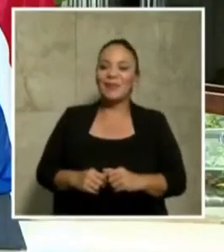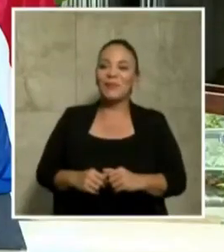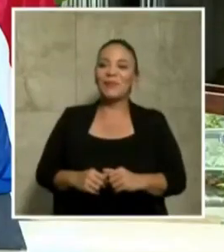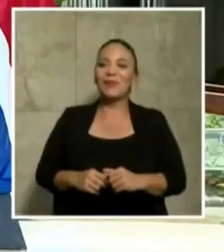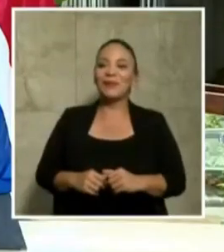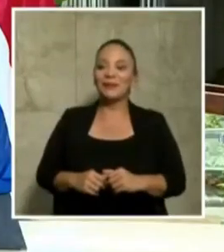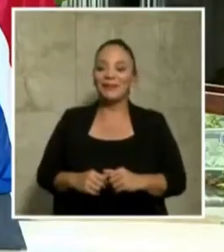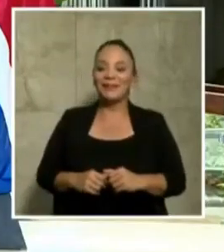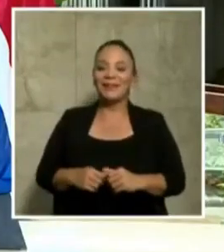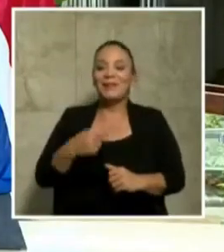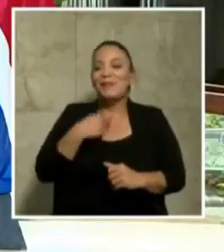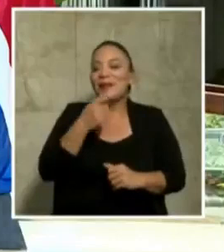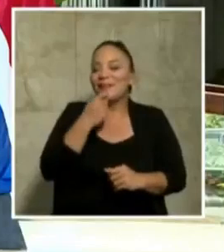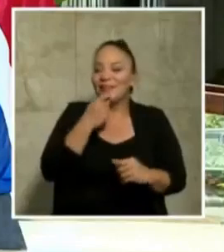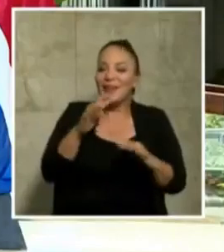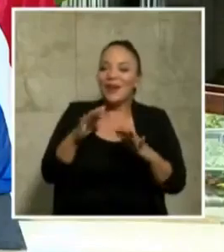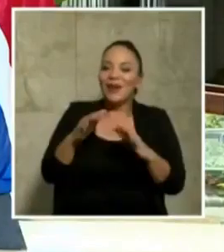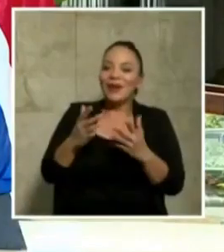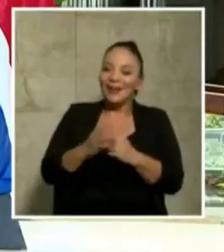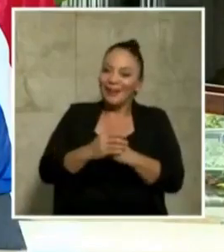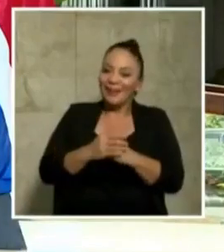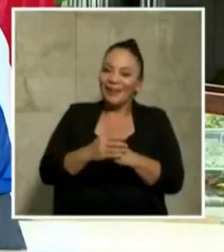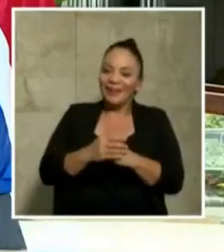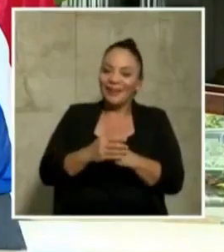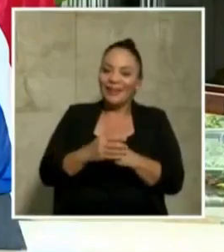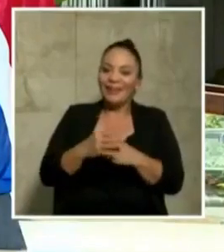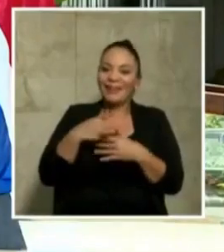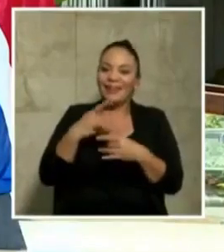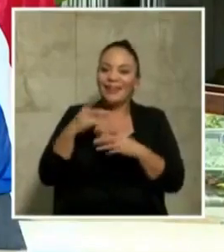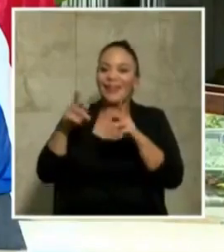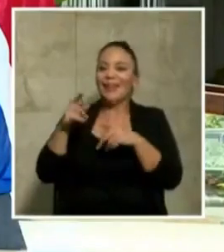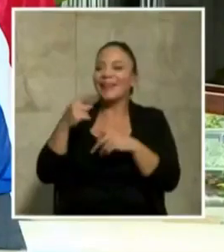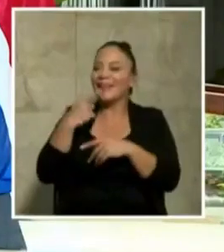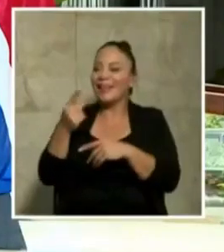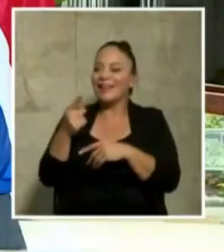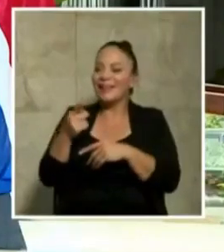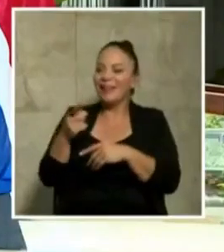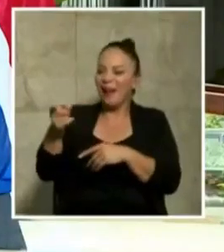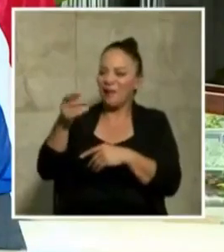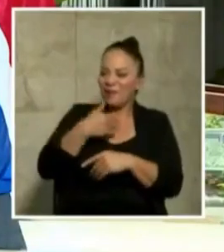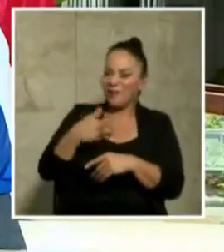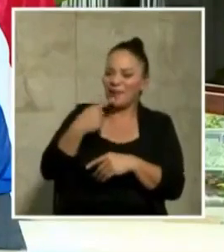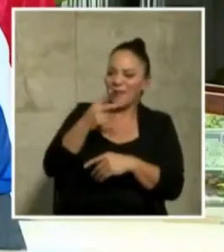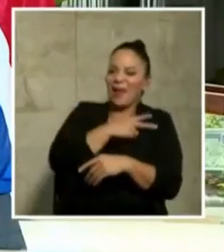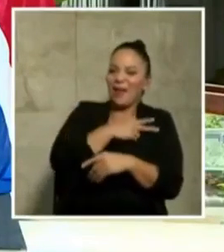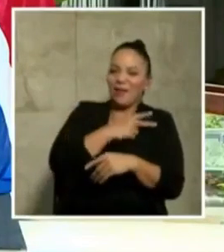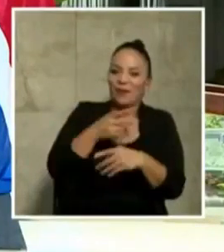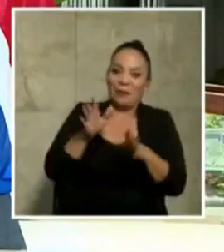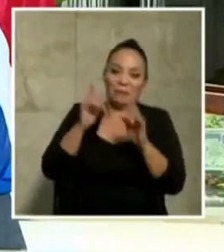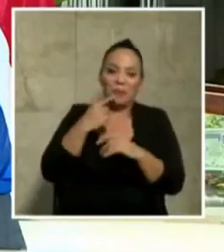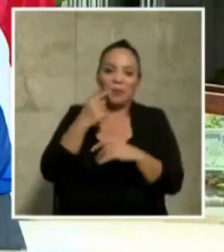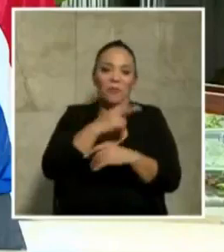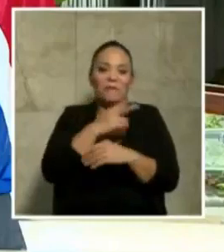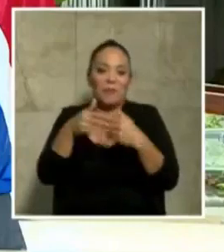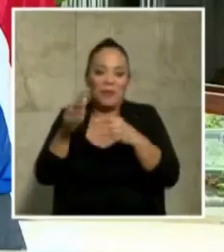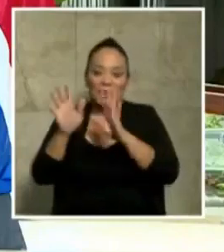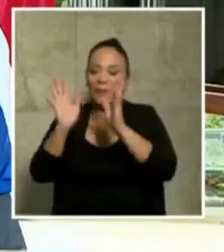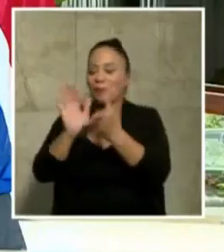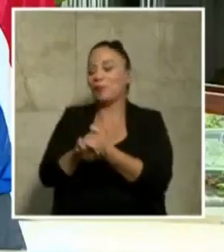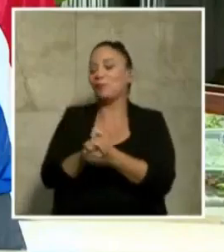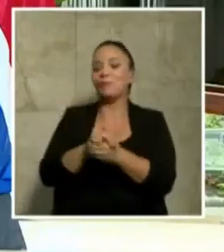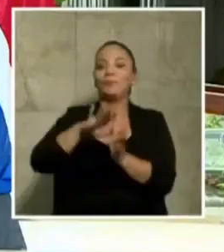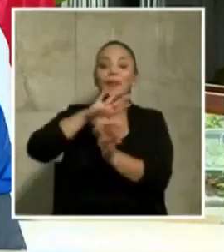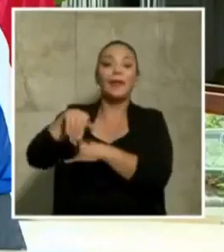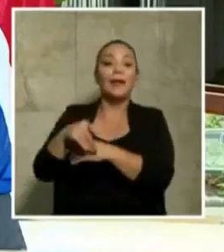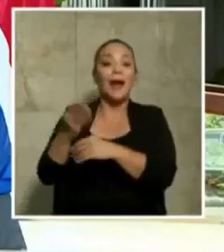Es que me hace gracia que cómo puede ser que le digan jefe presidente. Yo les digo jefe a usted, a todo el mundo. Lo que pasa, me decía él, ¿cómo